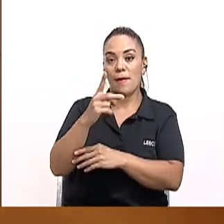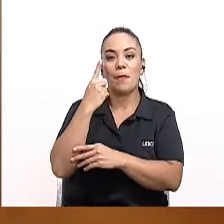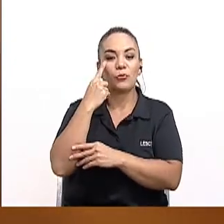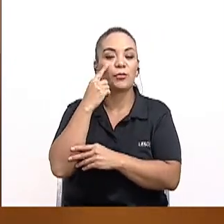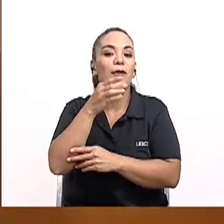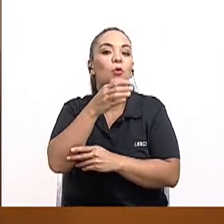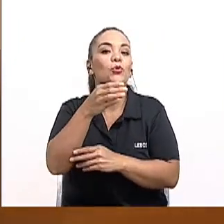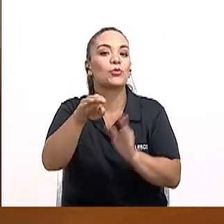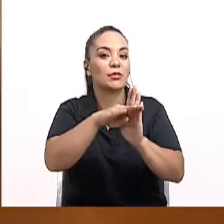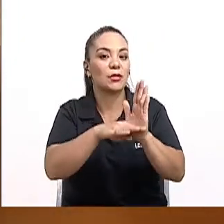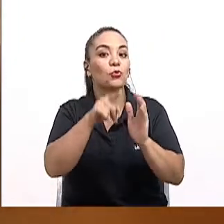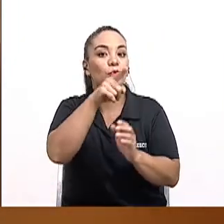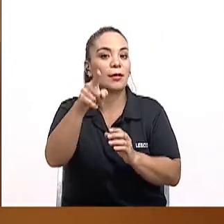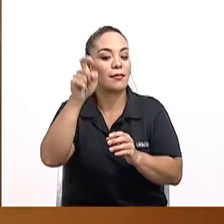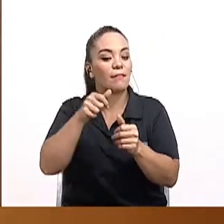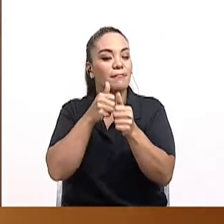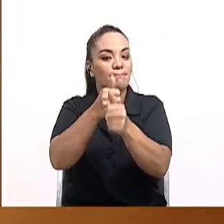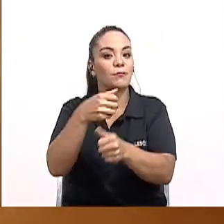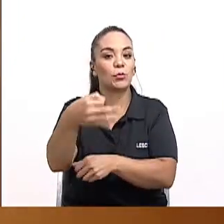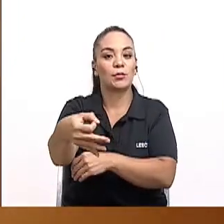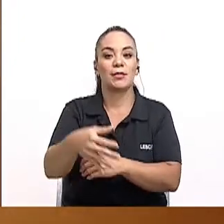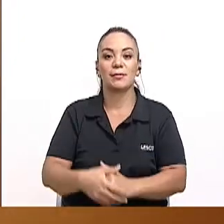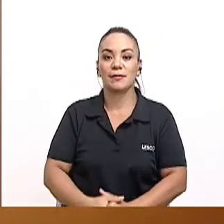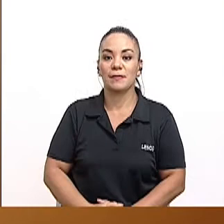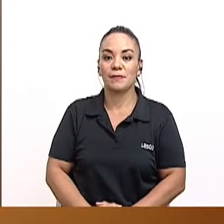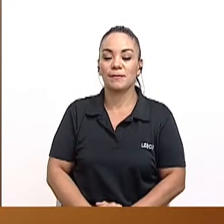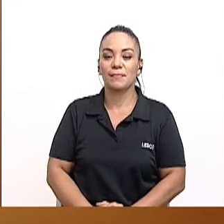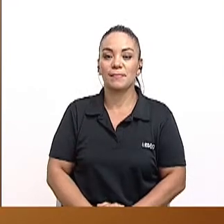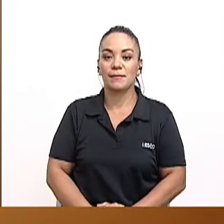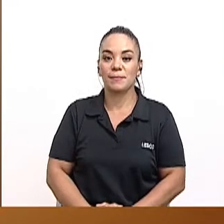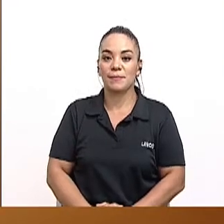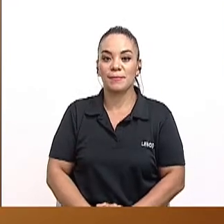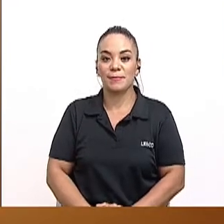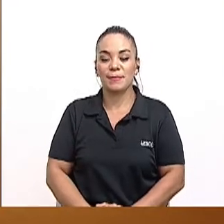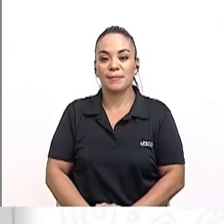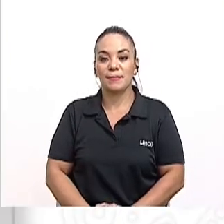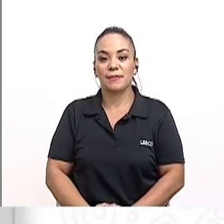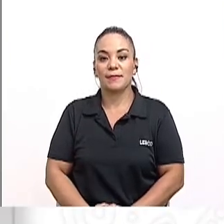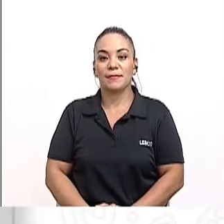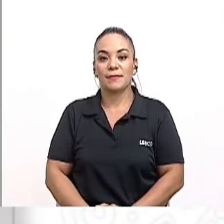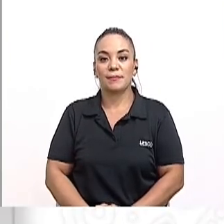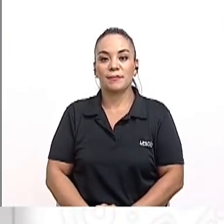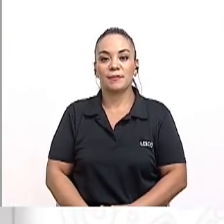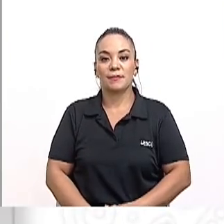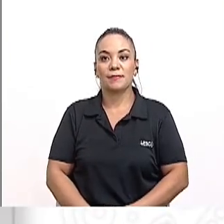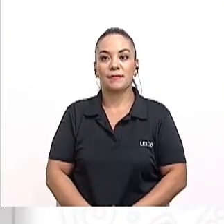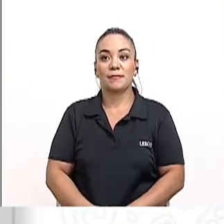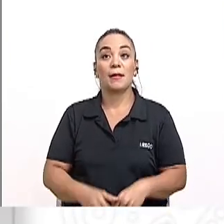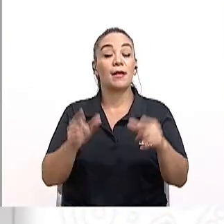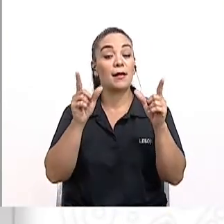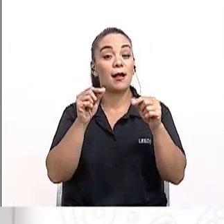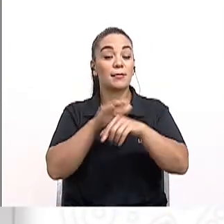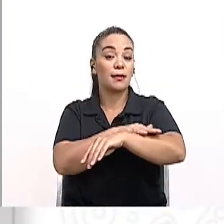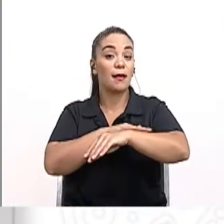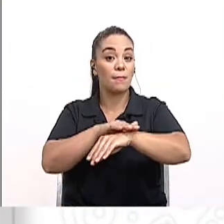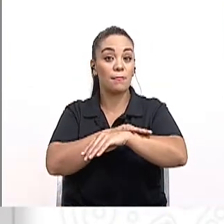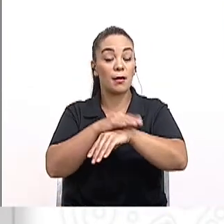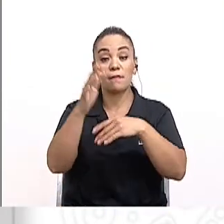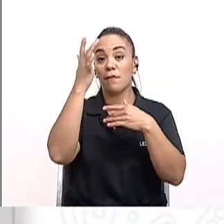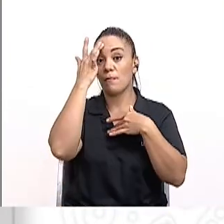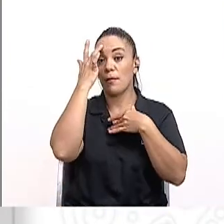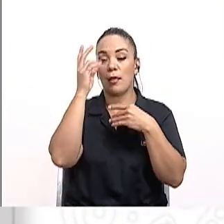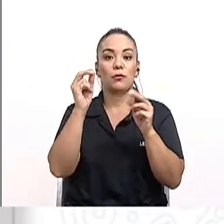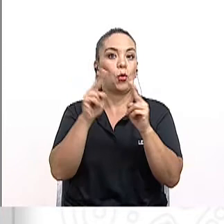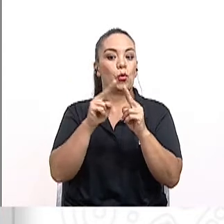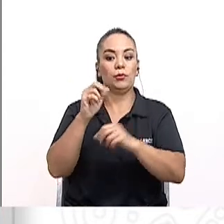que ustedes deben seguir todos los días. de piel es una enfermedad que no conoce edad,